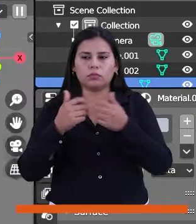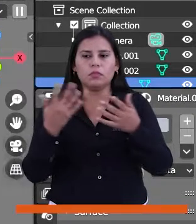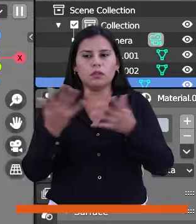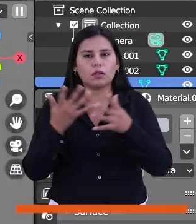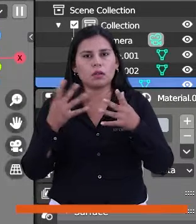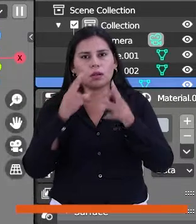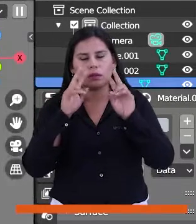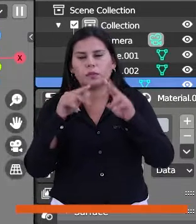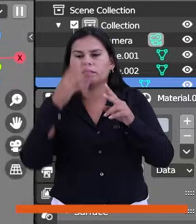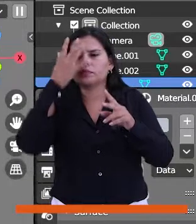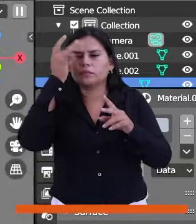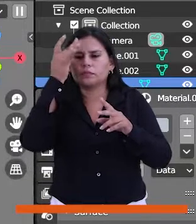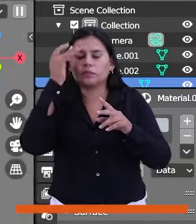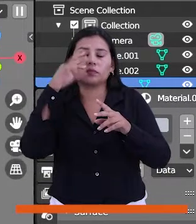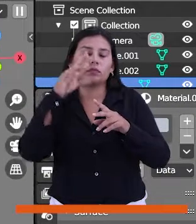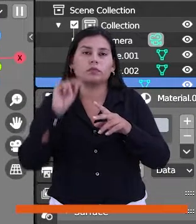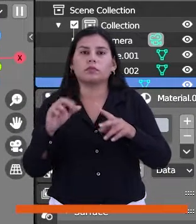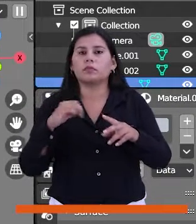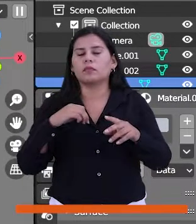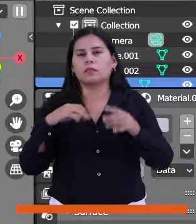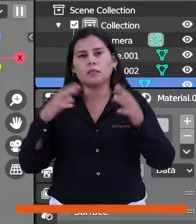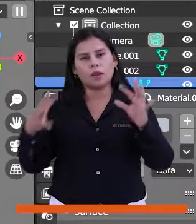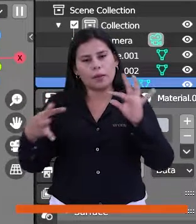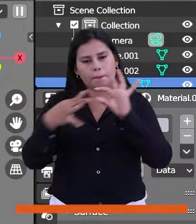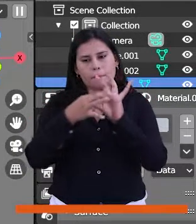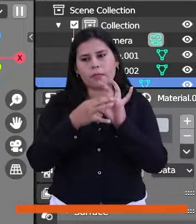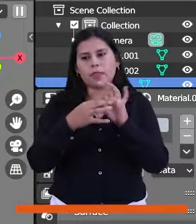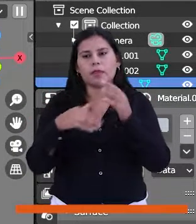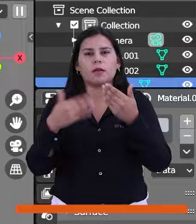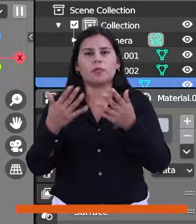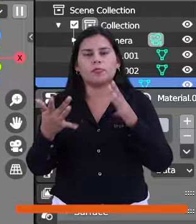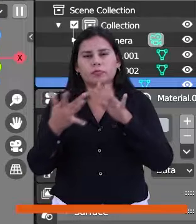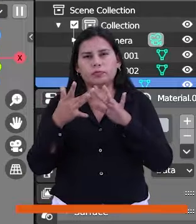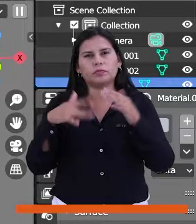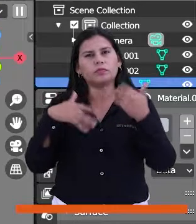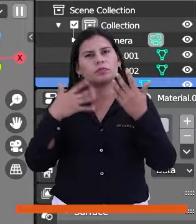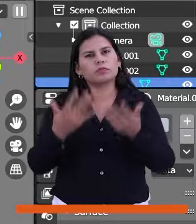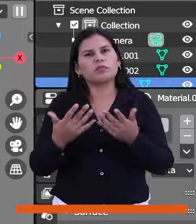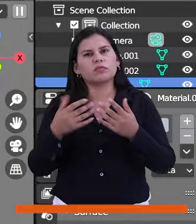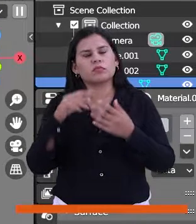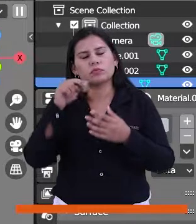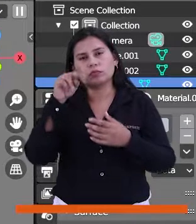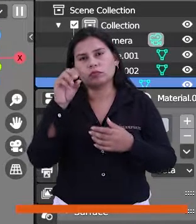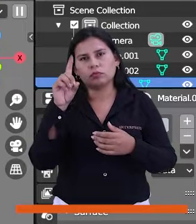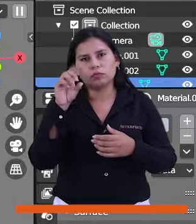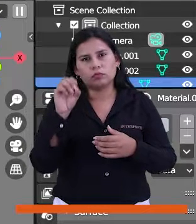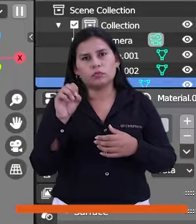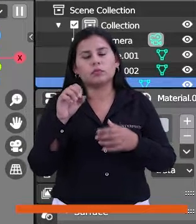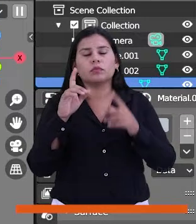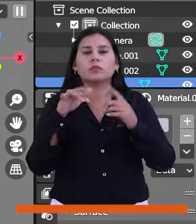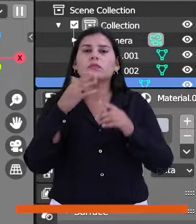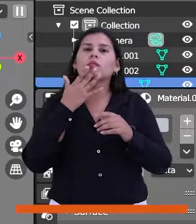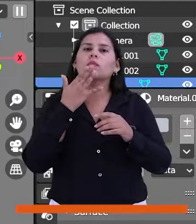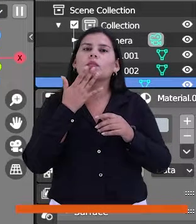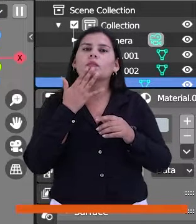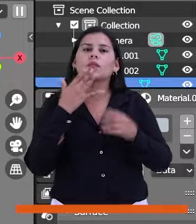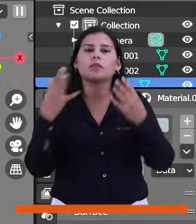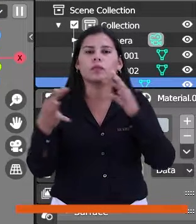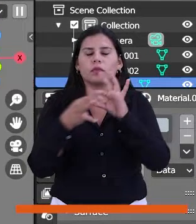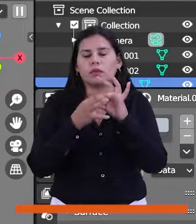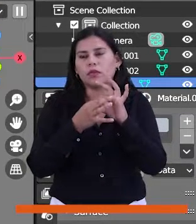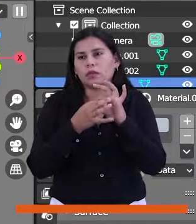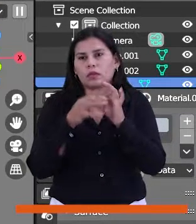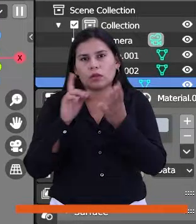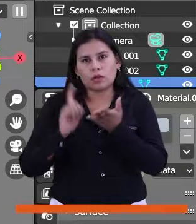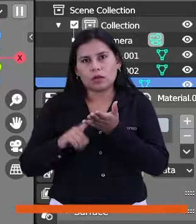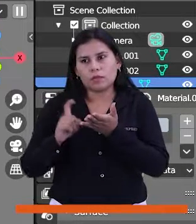cubo, precisamente porque yo tengo que enlazar ambos nodos. ¿Cómo enlazo esos nodos? Tengo aquí la opción de color, hago